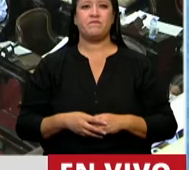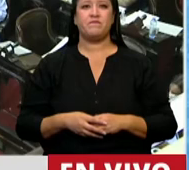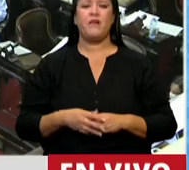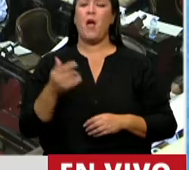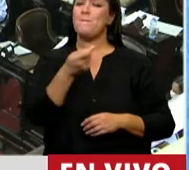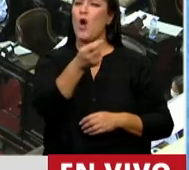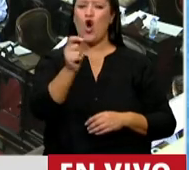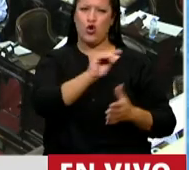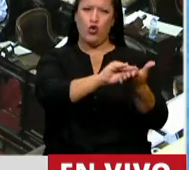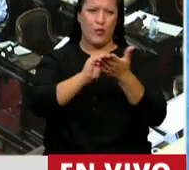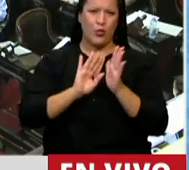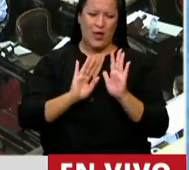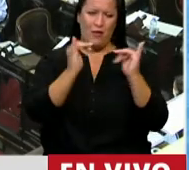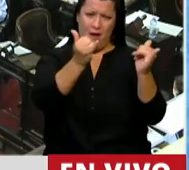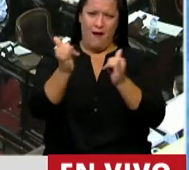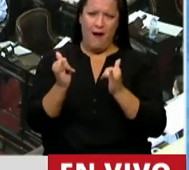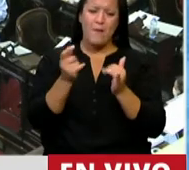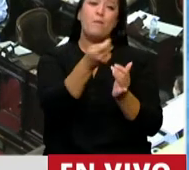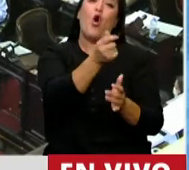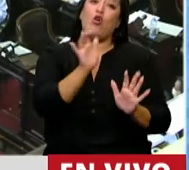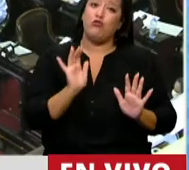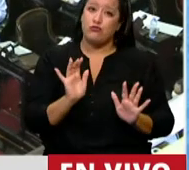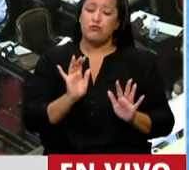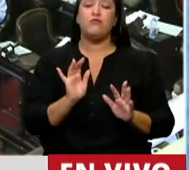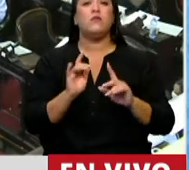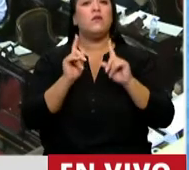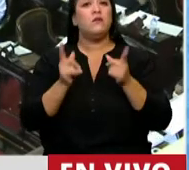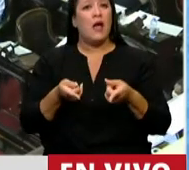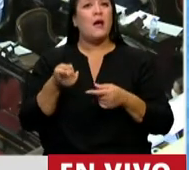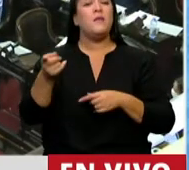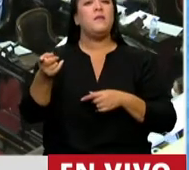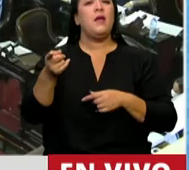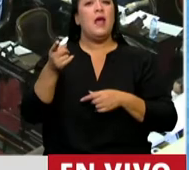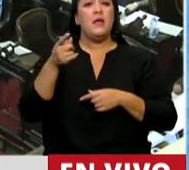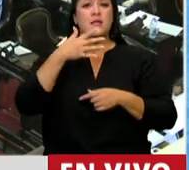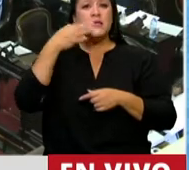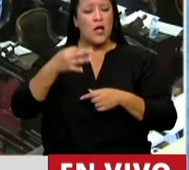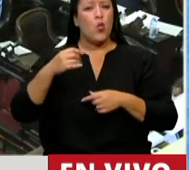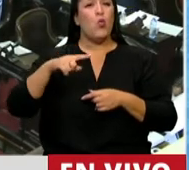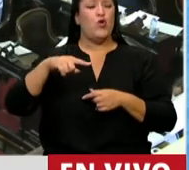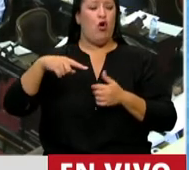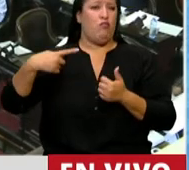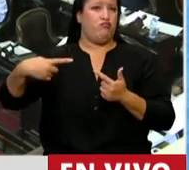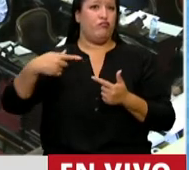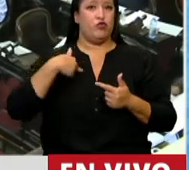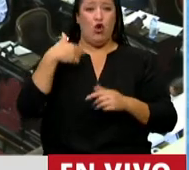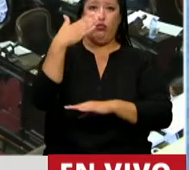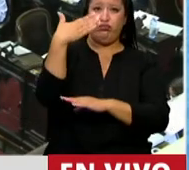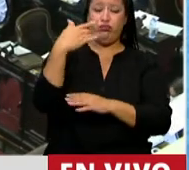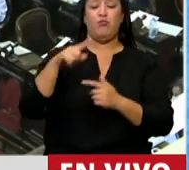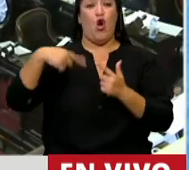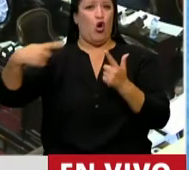escasos diputados y seguramente quienes van a seguir en el orden de la palabra después de mi